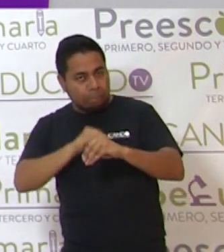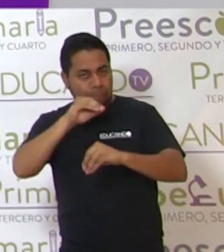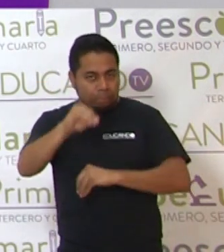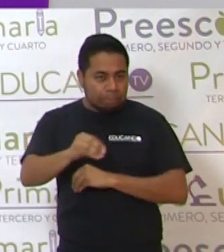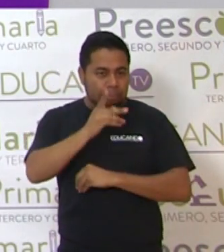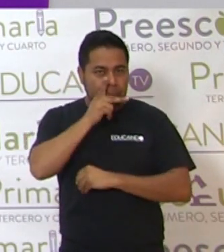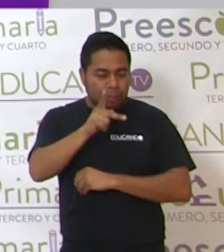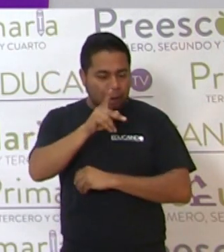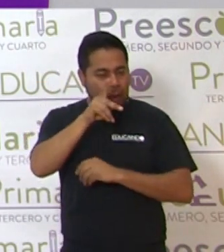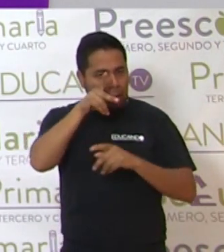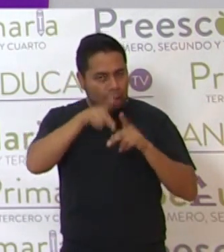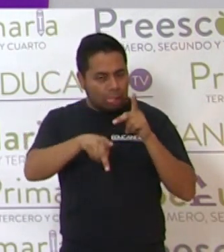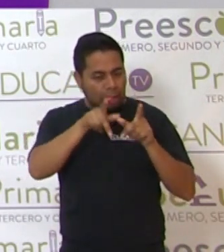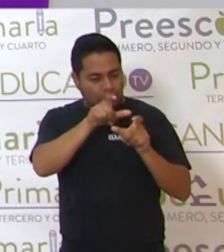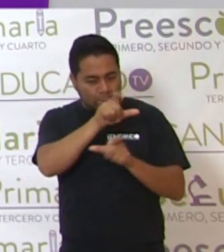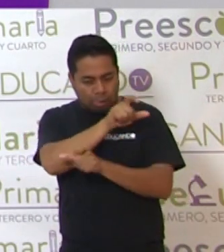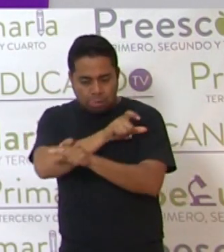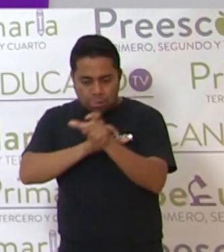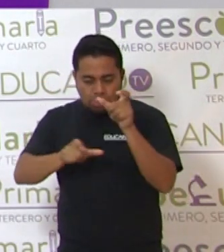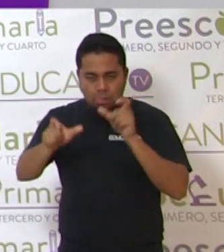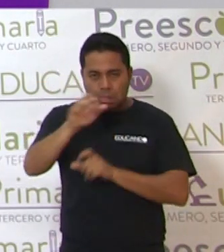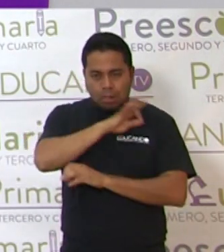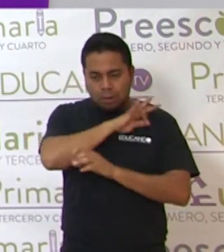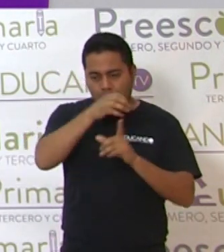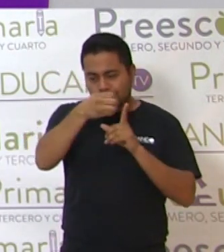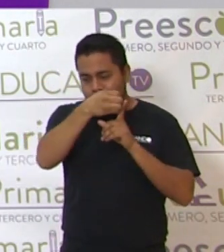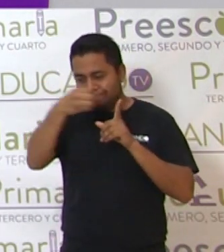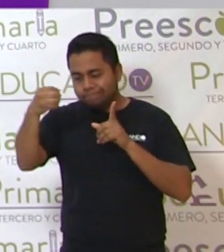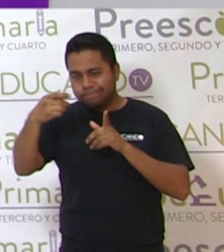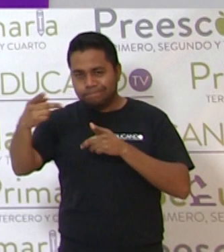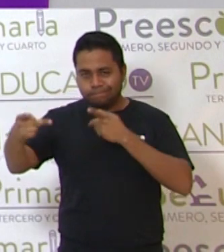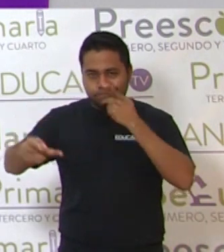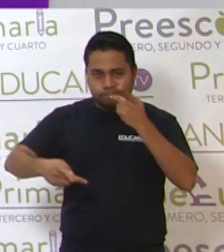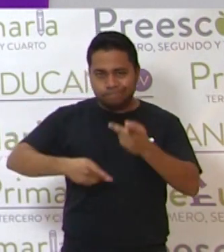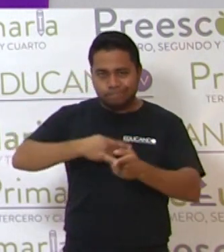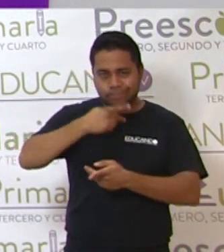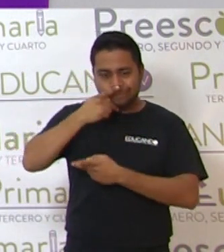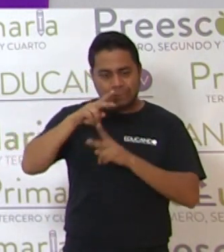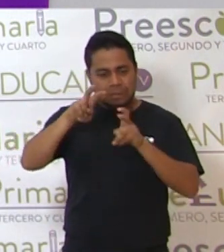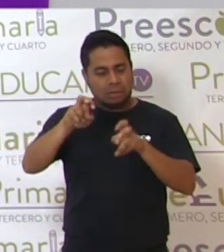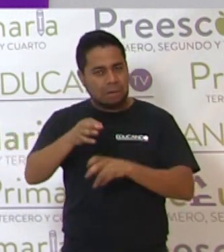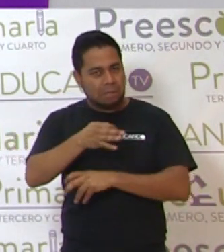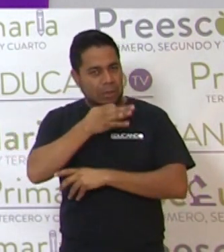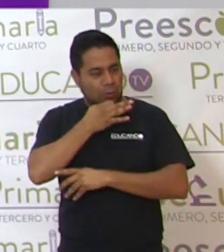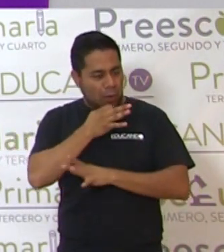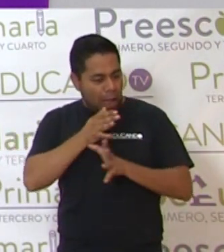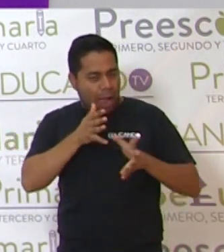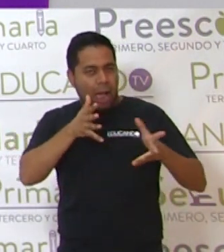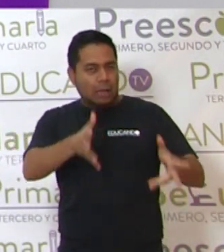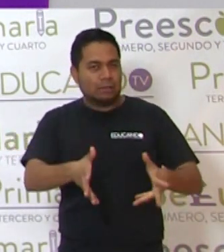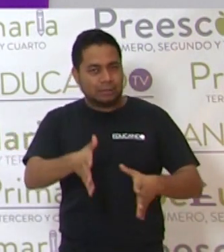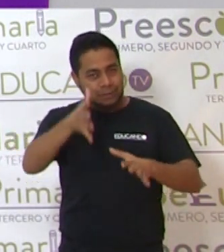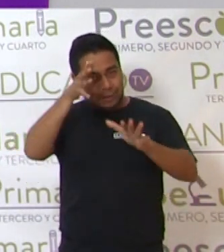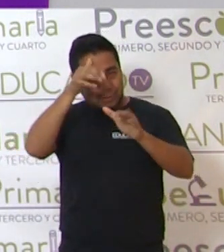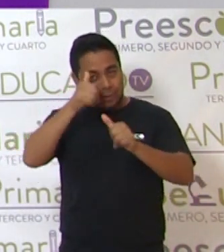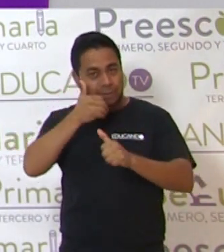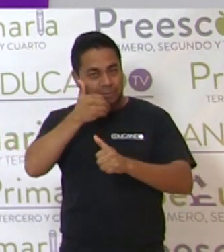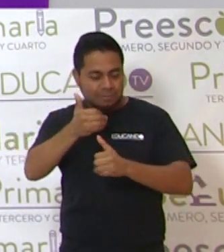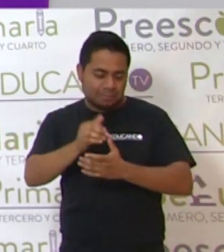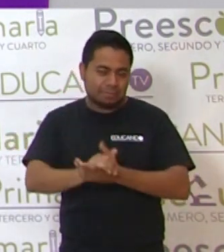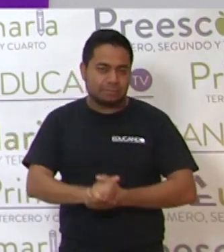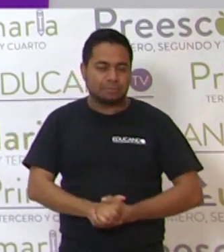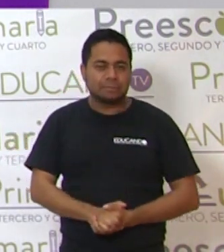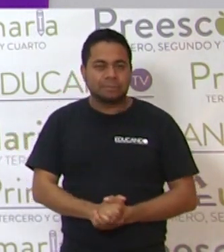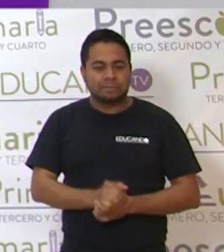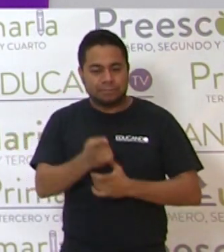poniendo palabras, puedas tú definir la poesía del minuto. ¿Sí? ¿De acuerdo? Bueno, puedes